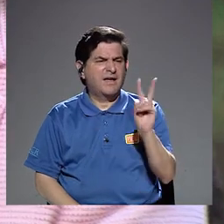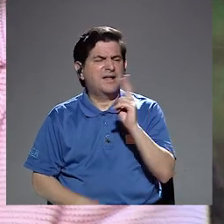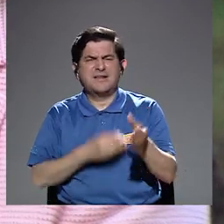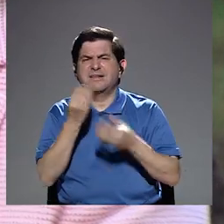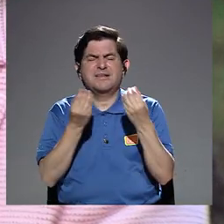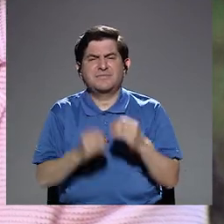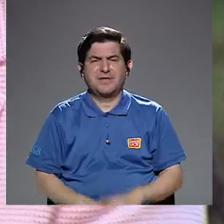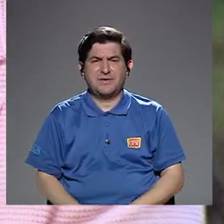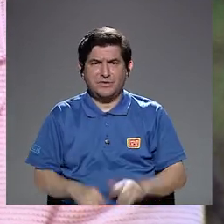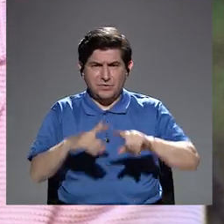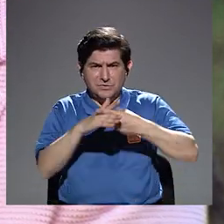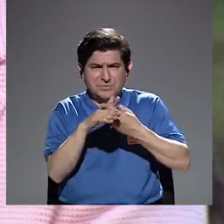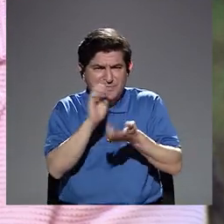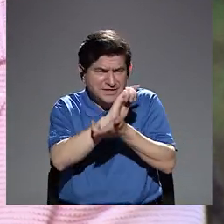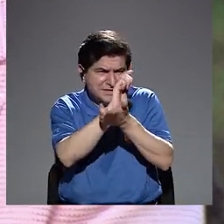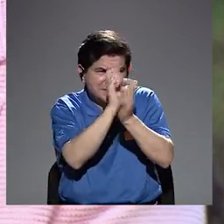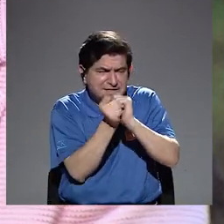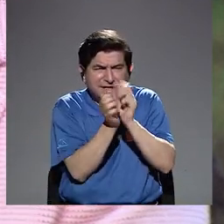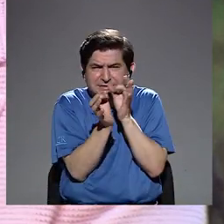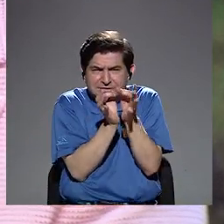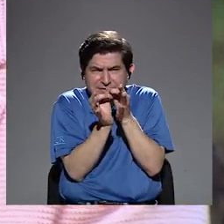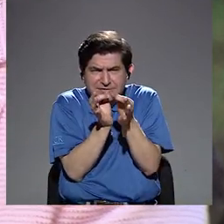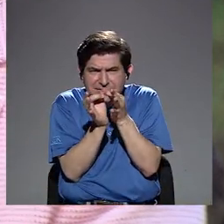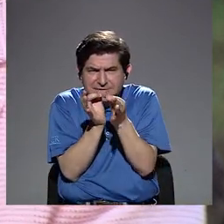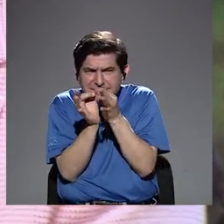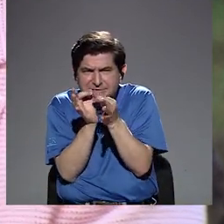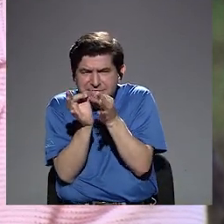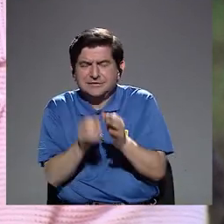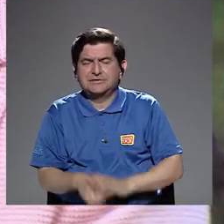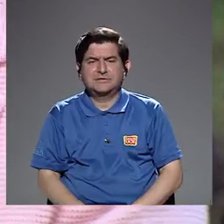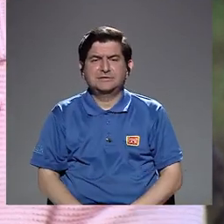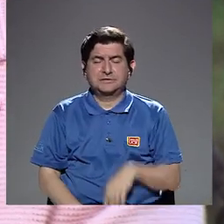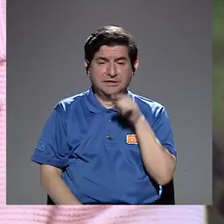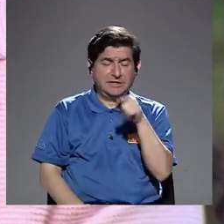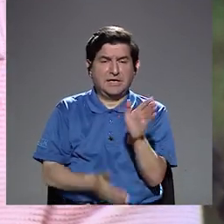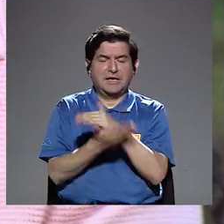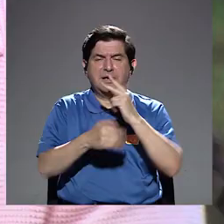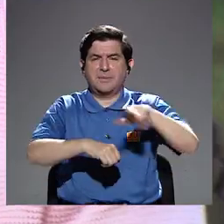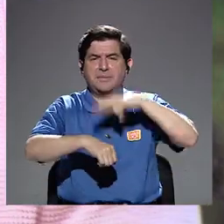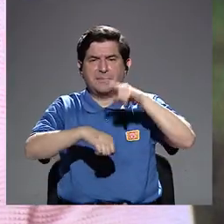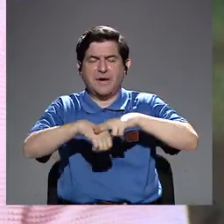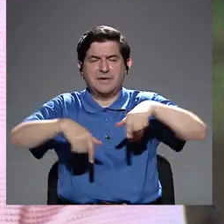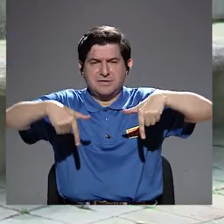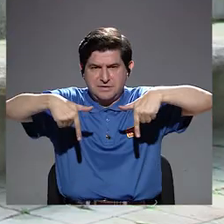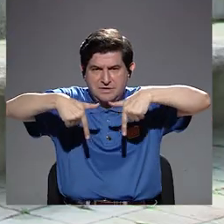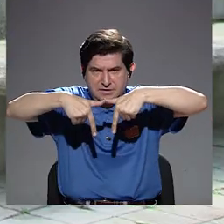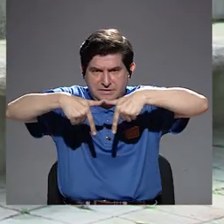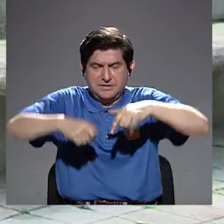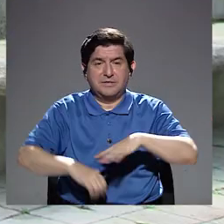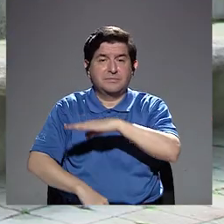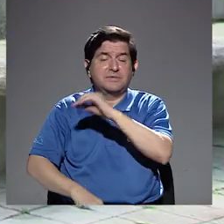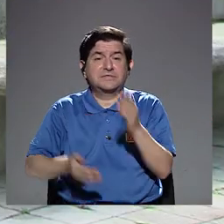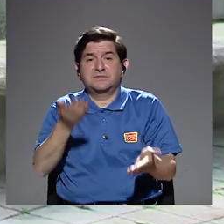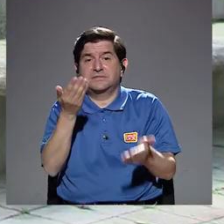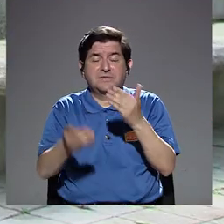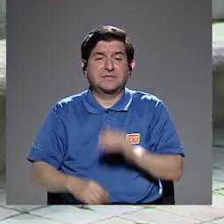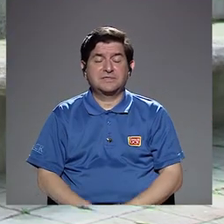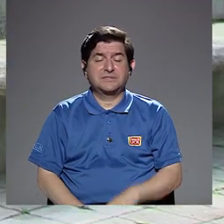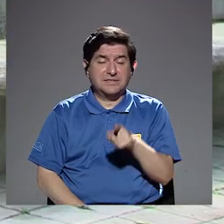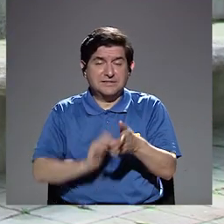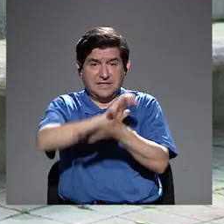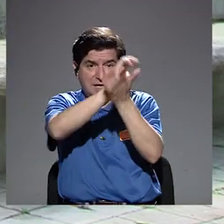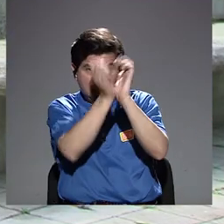Porque el virus lo que hace es que empieza a modificar las células del tejido normal, por ejemplo del cérvix, y